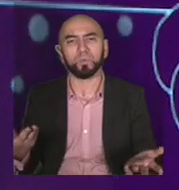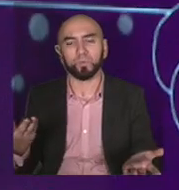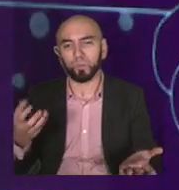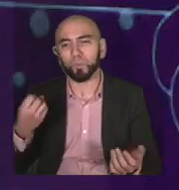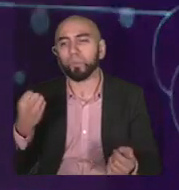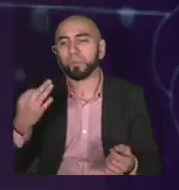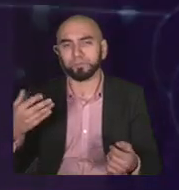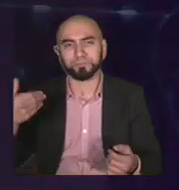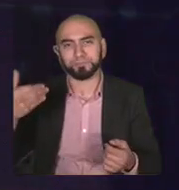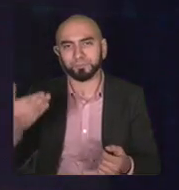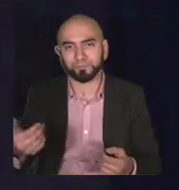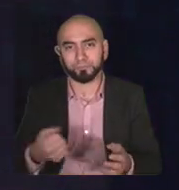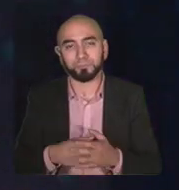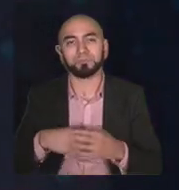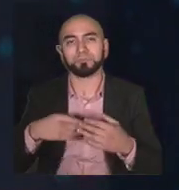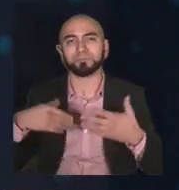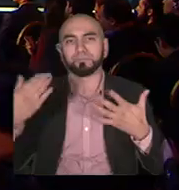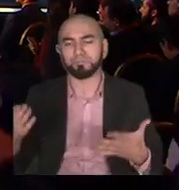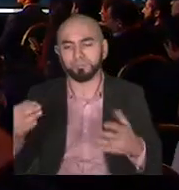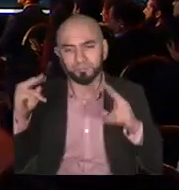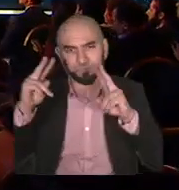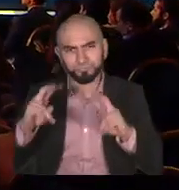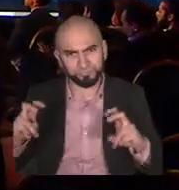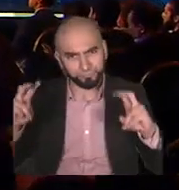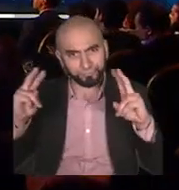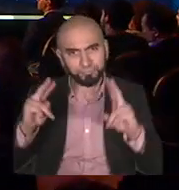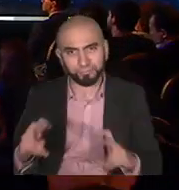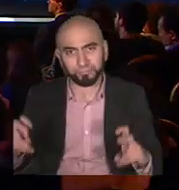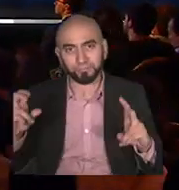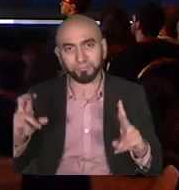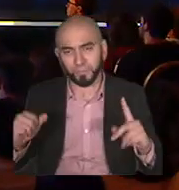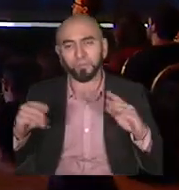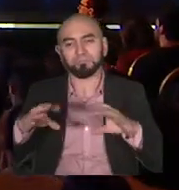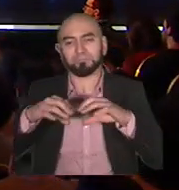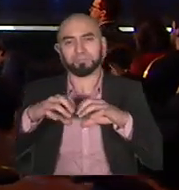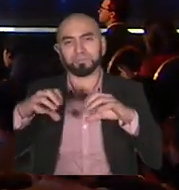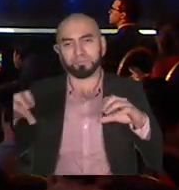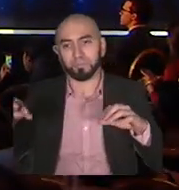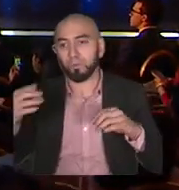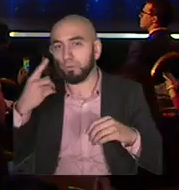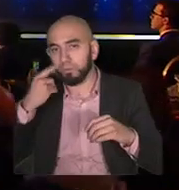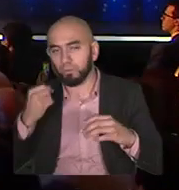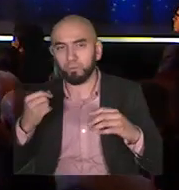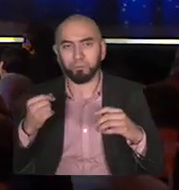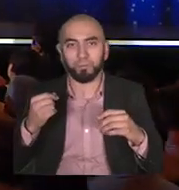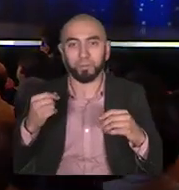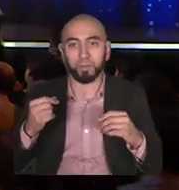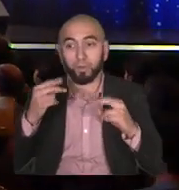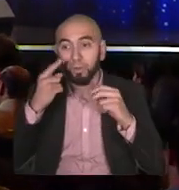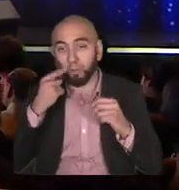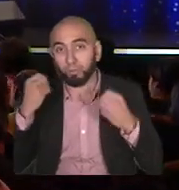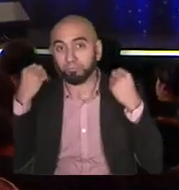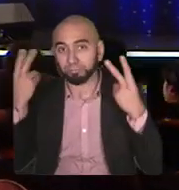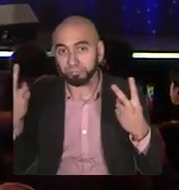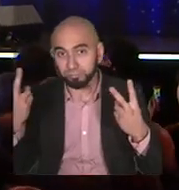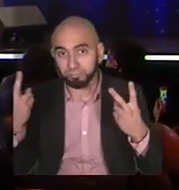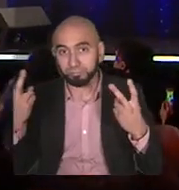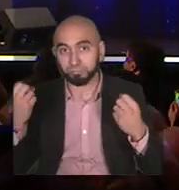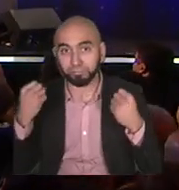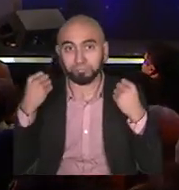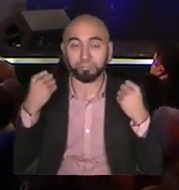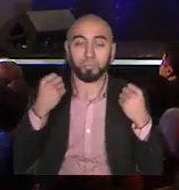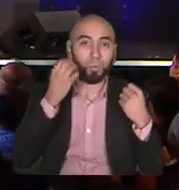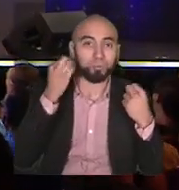y fue desglosado con hombres introvertidos y extrovertidos y mujeres introvertidas y extrovertidas,